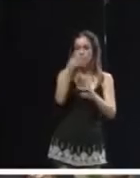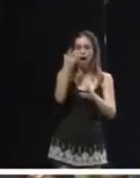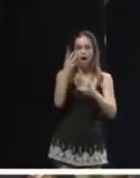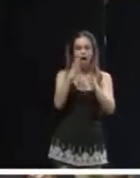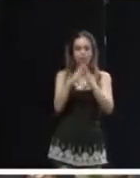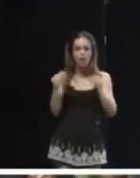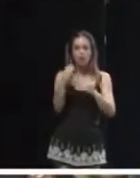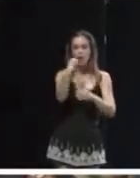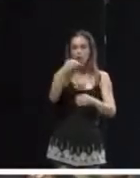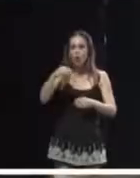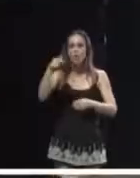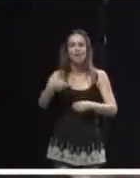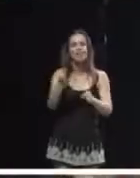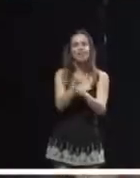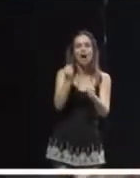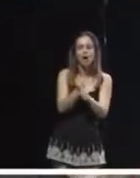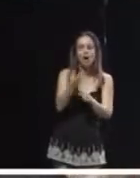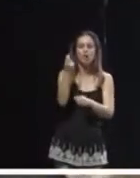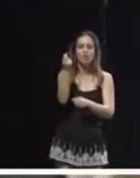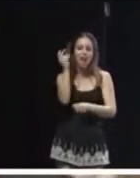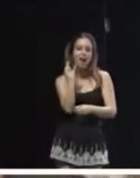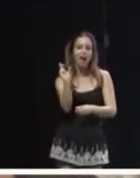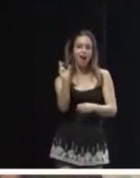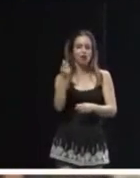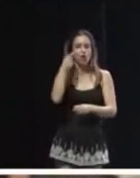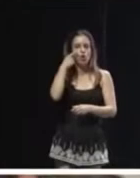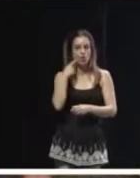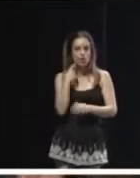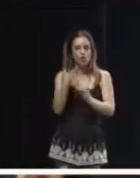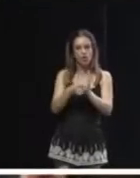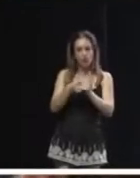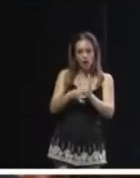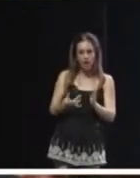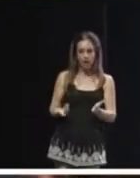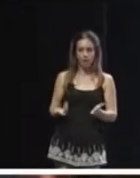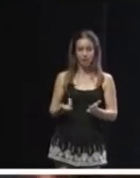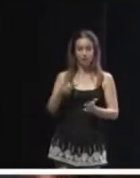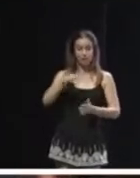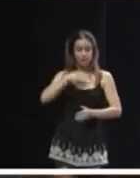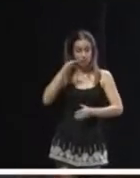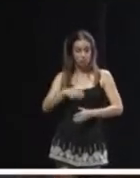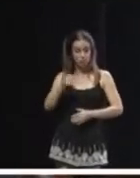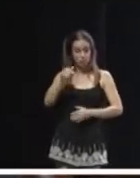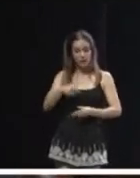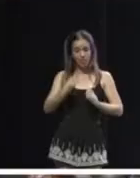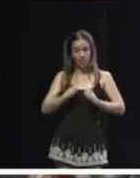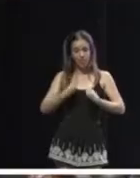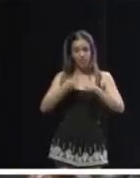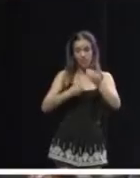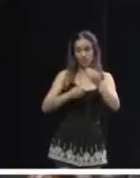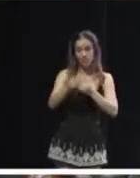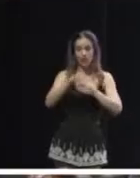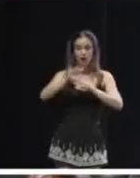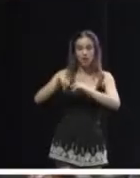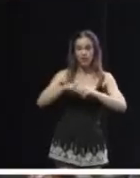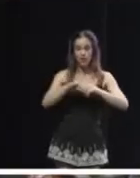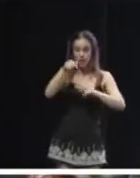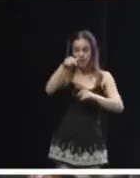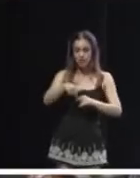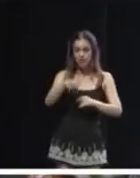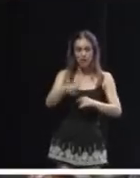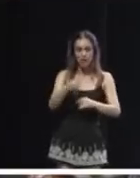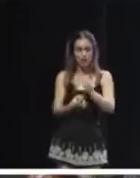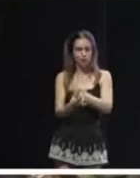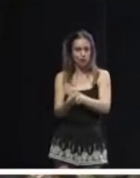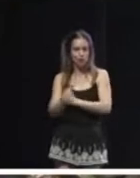tener un salario digno, que va a salir con una posibilidad de vida en una tierra que no es fruto